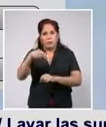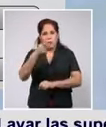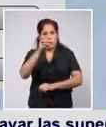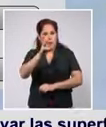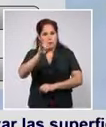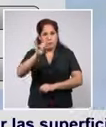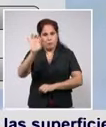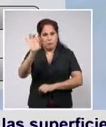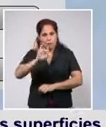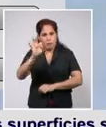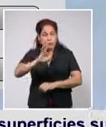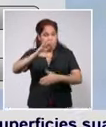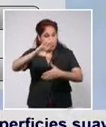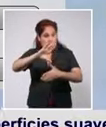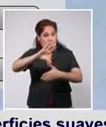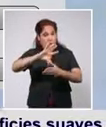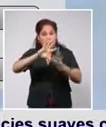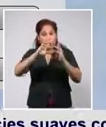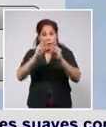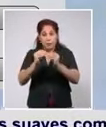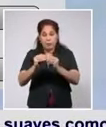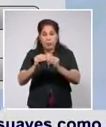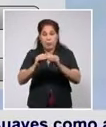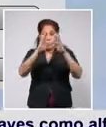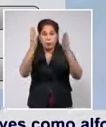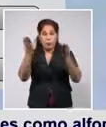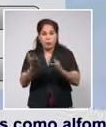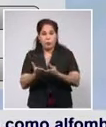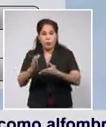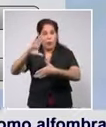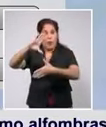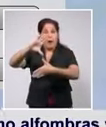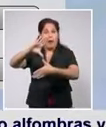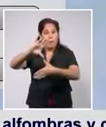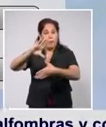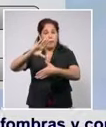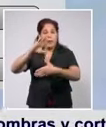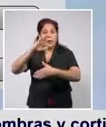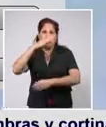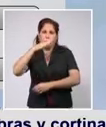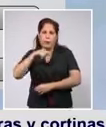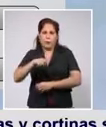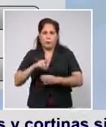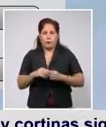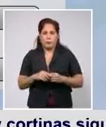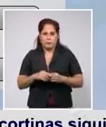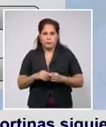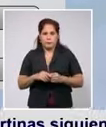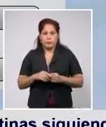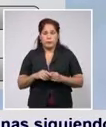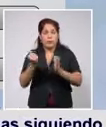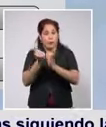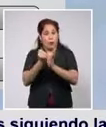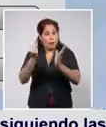44,39% del total de casos reportados en el mundo en la región de las Américas, al